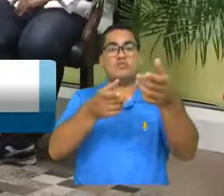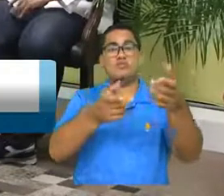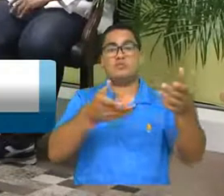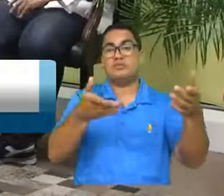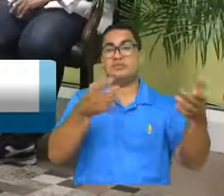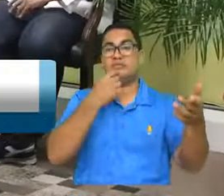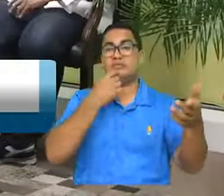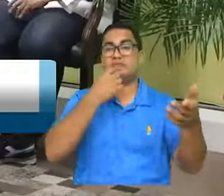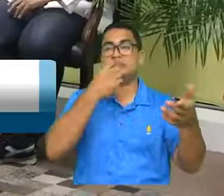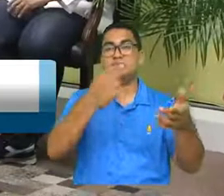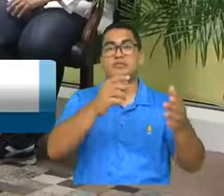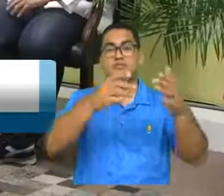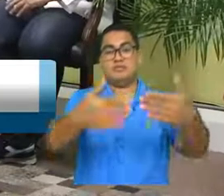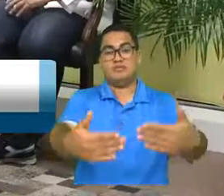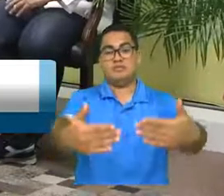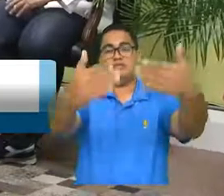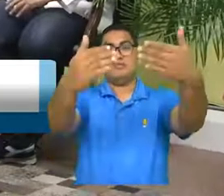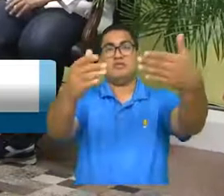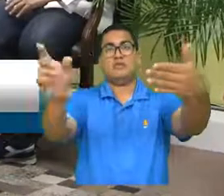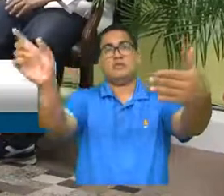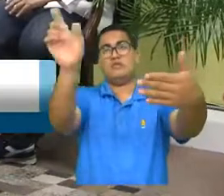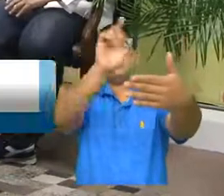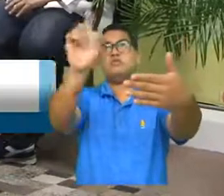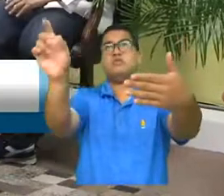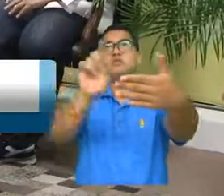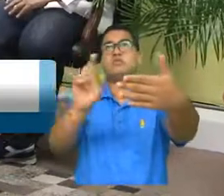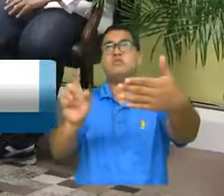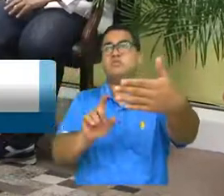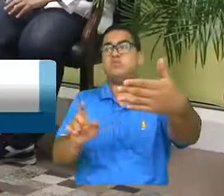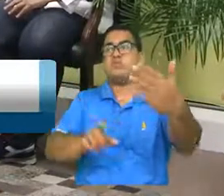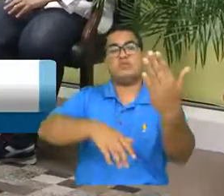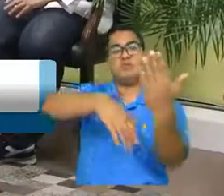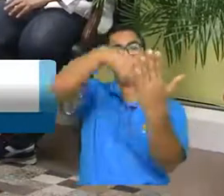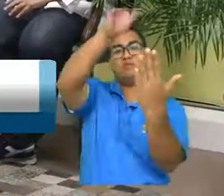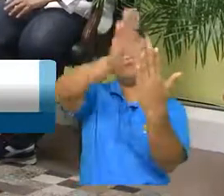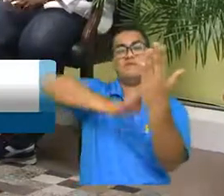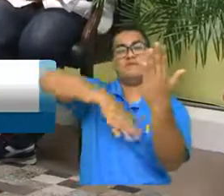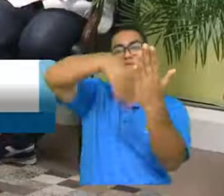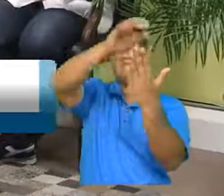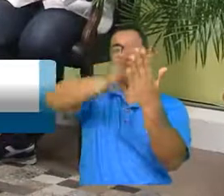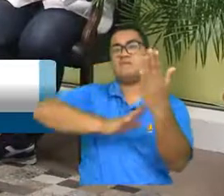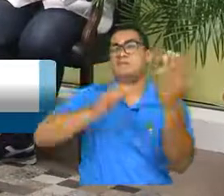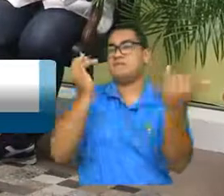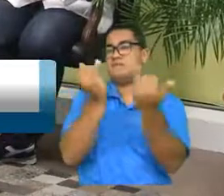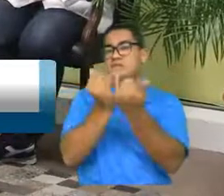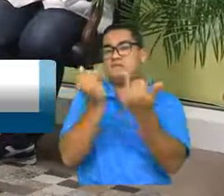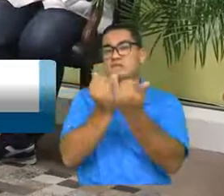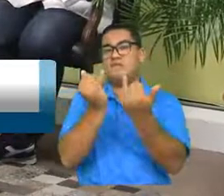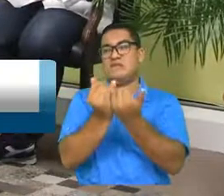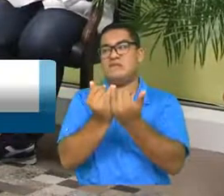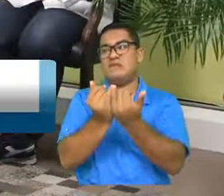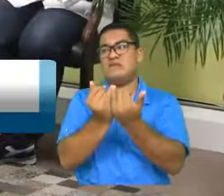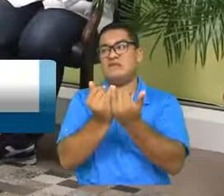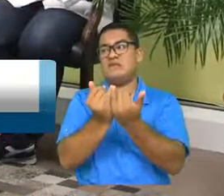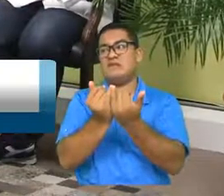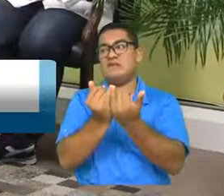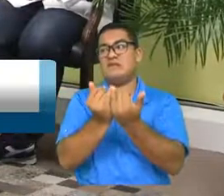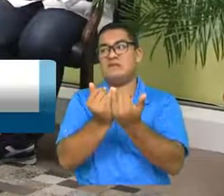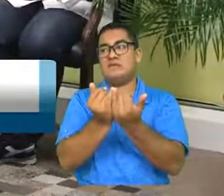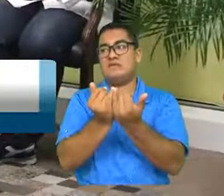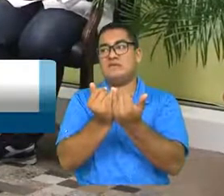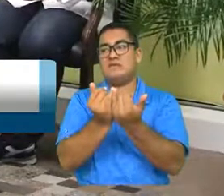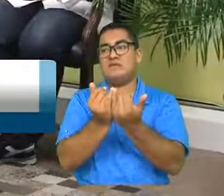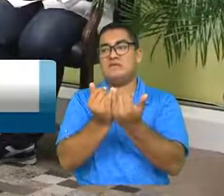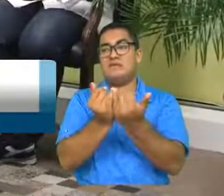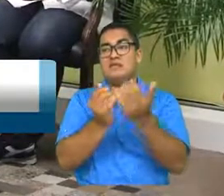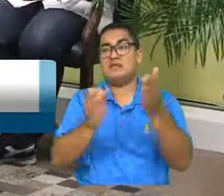y la pared queda pintada, por decir así, con ese producto, y cuando